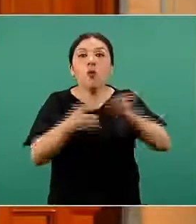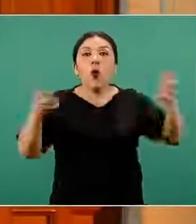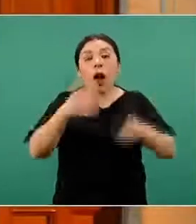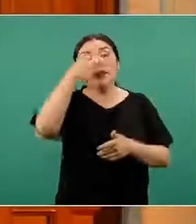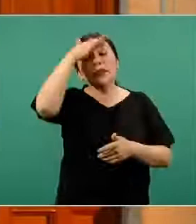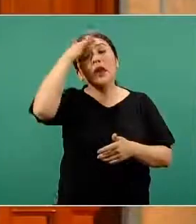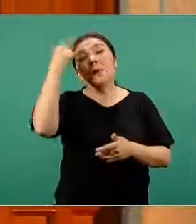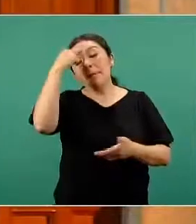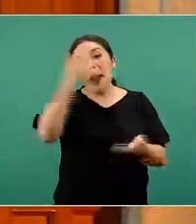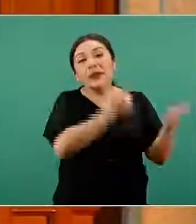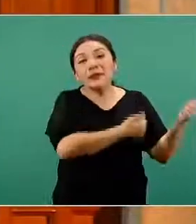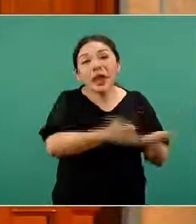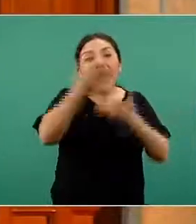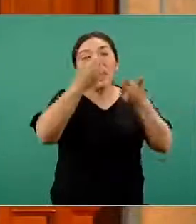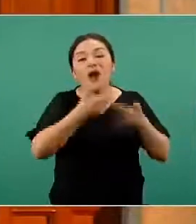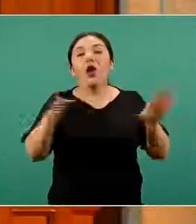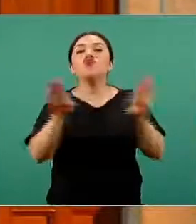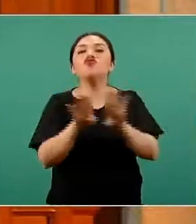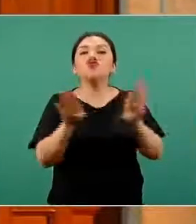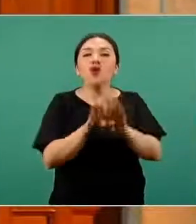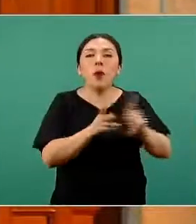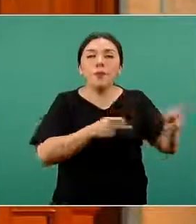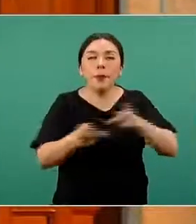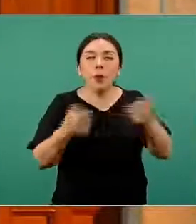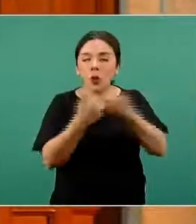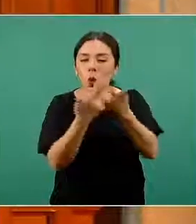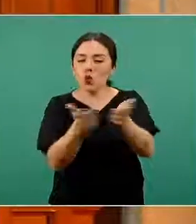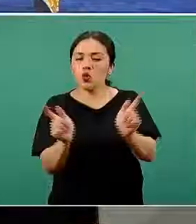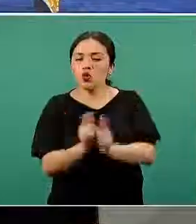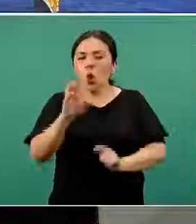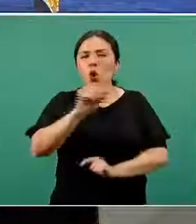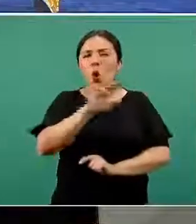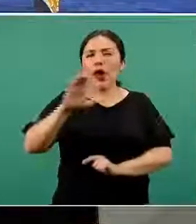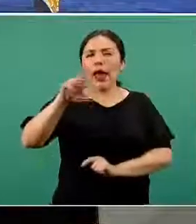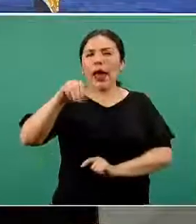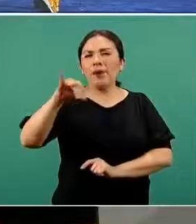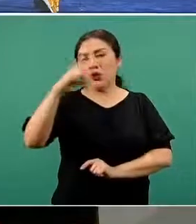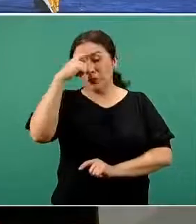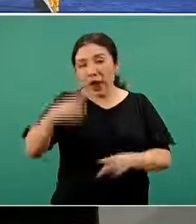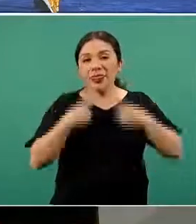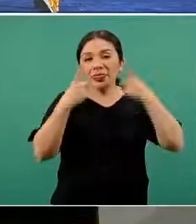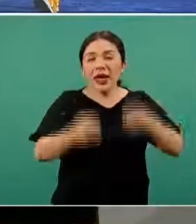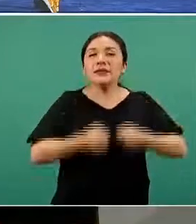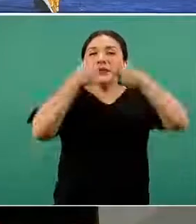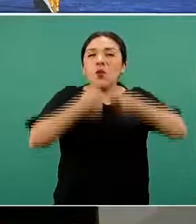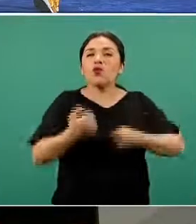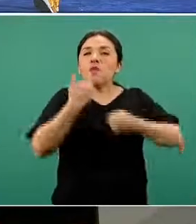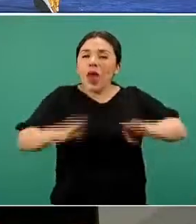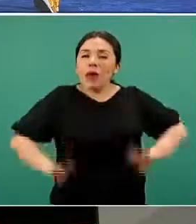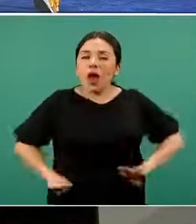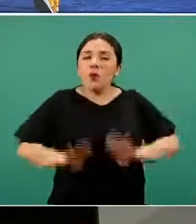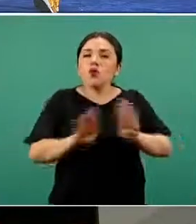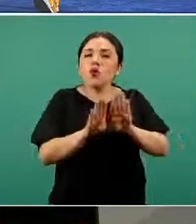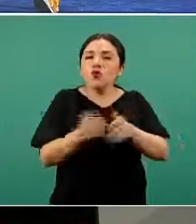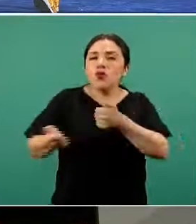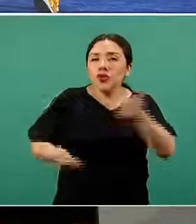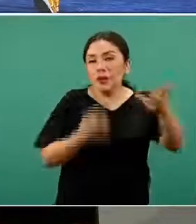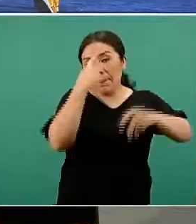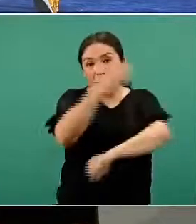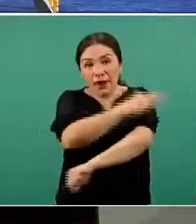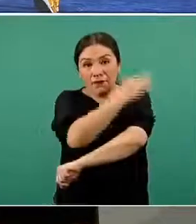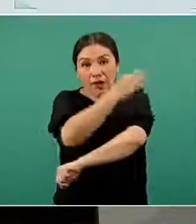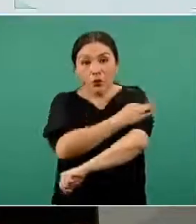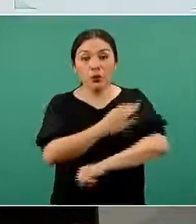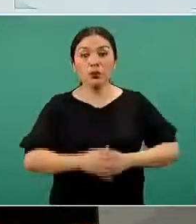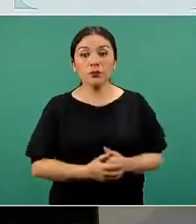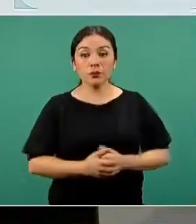a través de la estrategia Correcaminos para asegurar el uso adecuado de cada una de estas dosis. Si me pasa la siguiente,